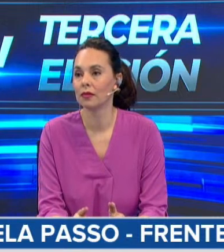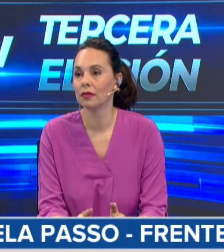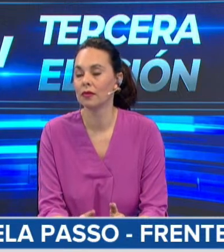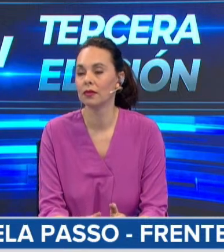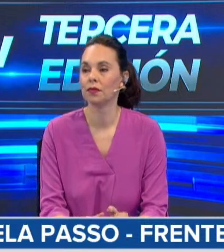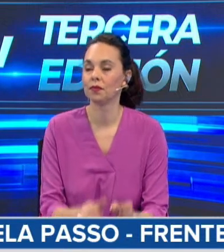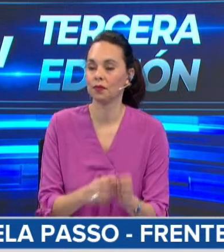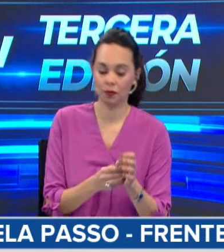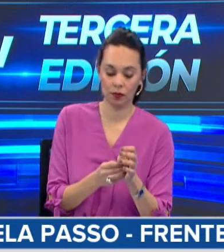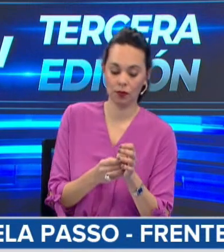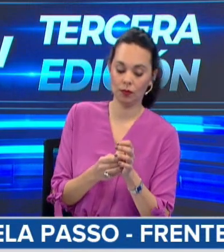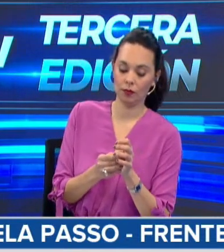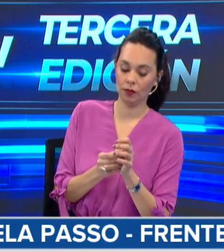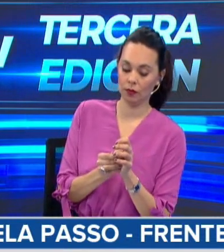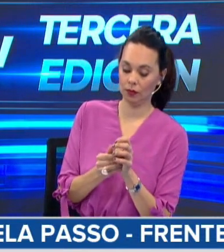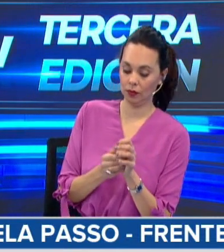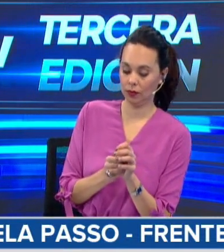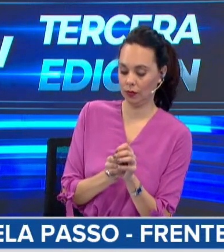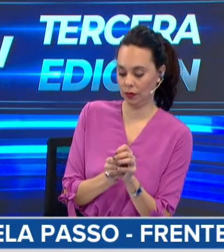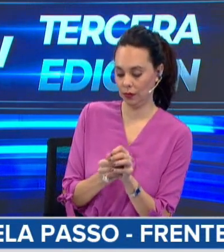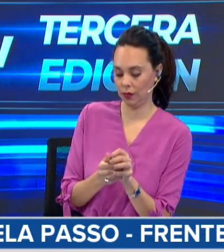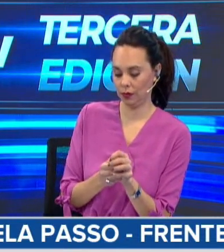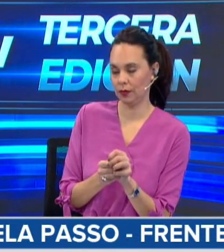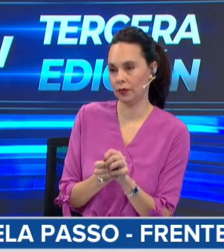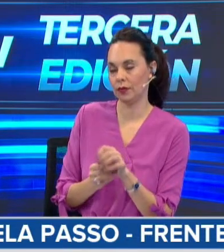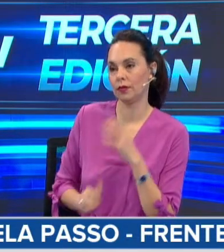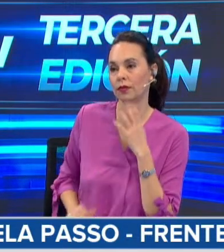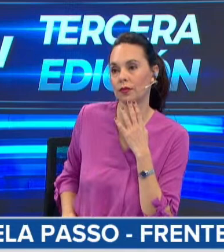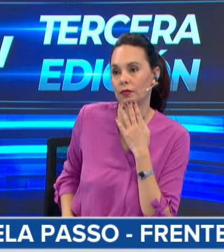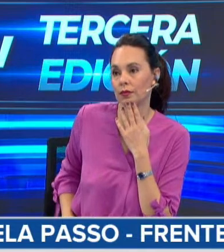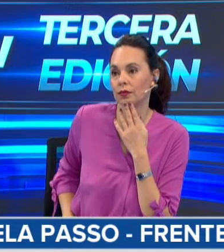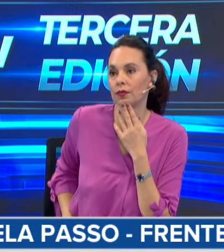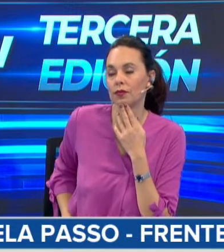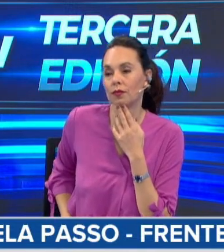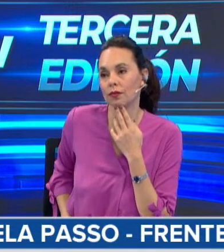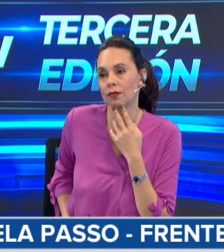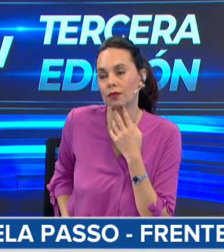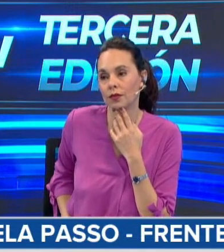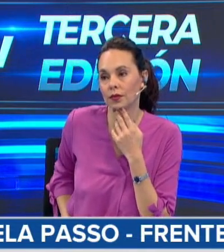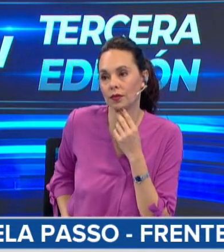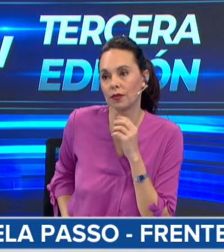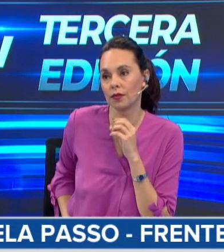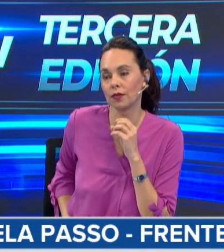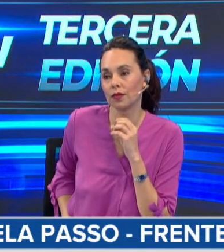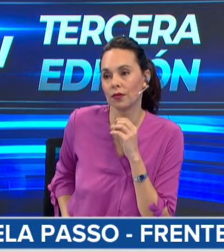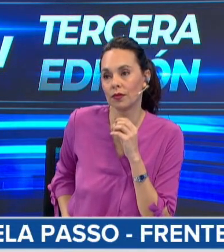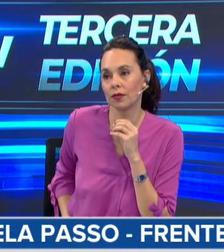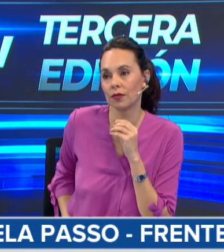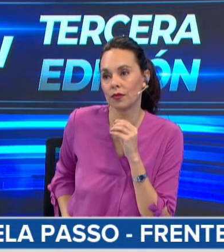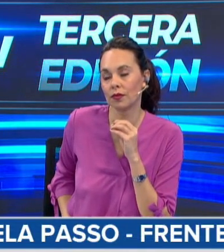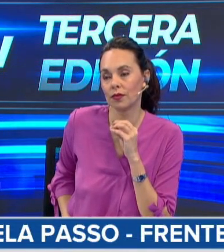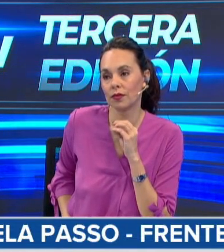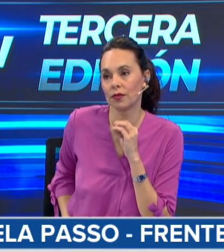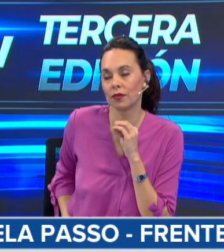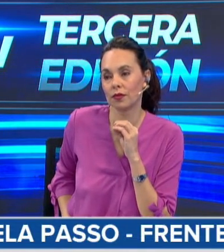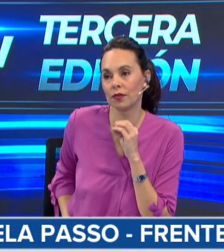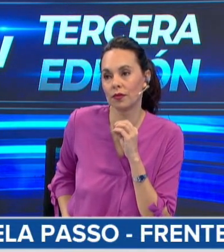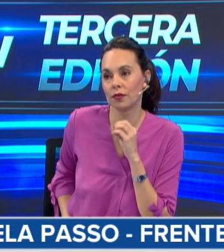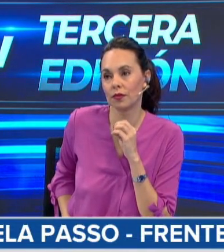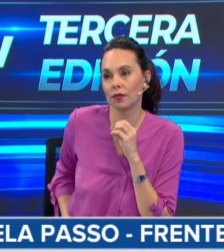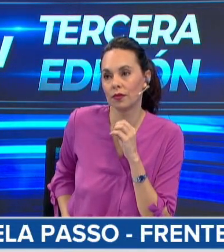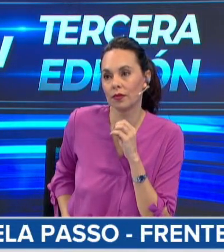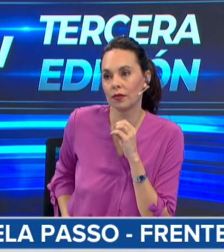Bueno, claramente hay temas trascendentales como el que ustedes acaban de mencionar respecto de ley de envases, con respecto a educación, el